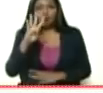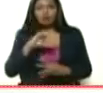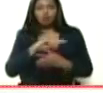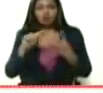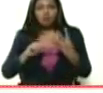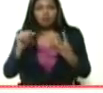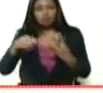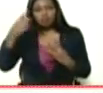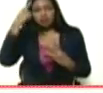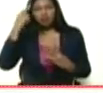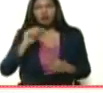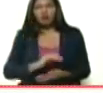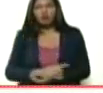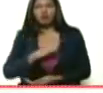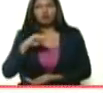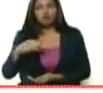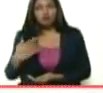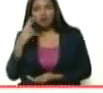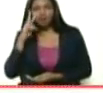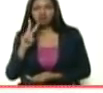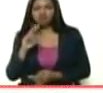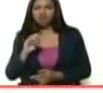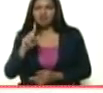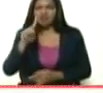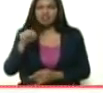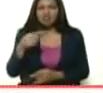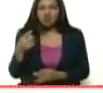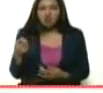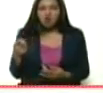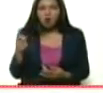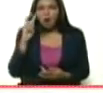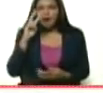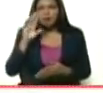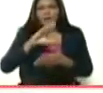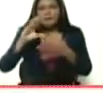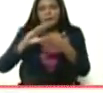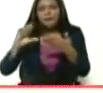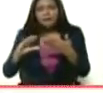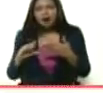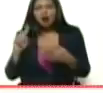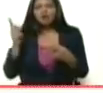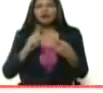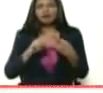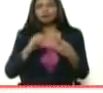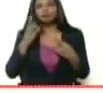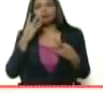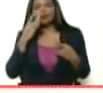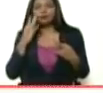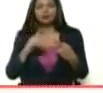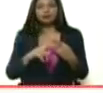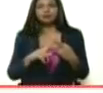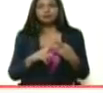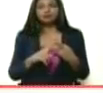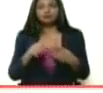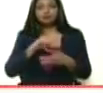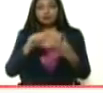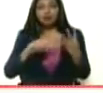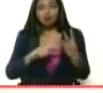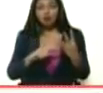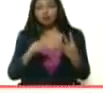día, donde nosotros podemos ver características comunes. Una de ellas, por ejemplo, de los cuatro